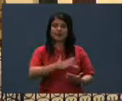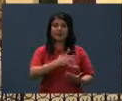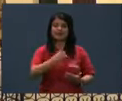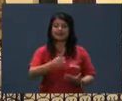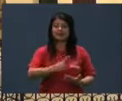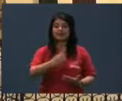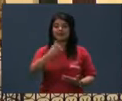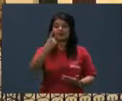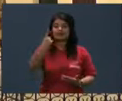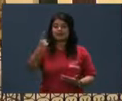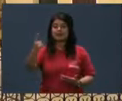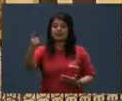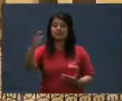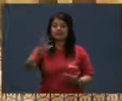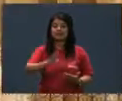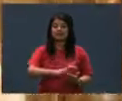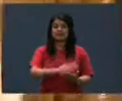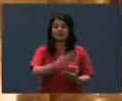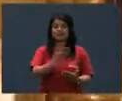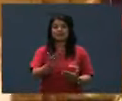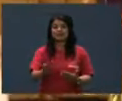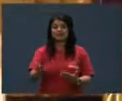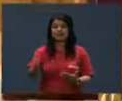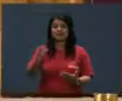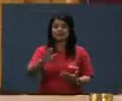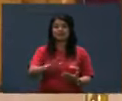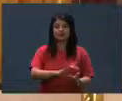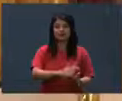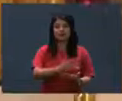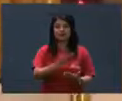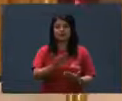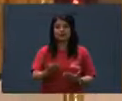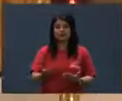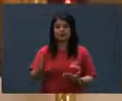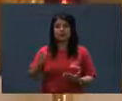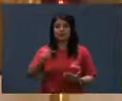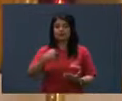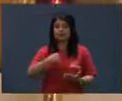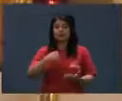en ti podrá siempre encontrar